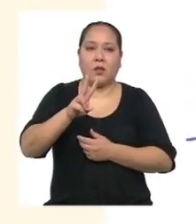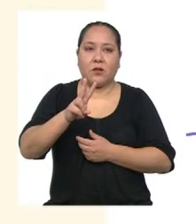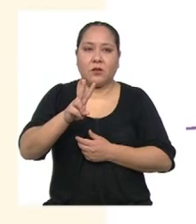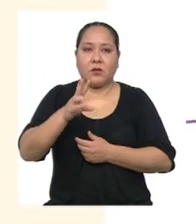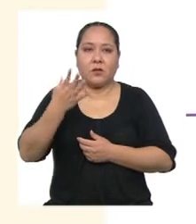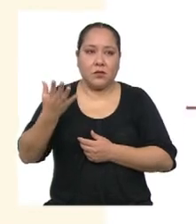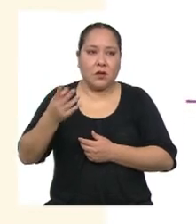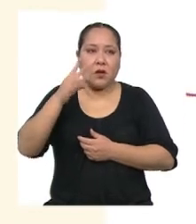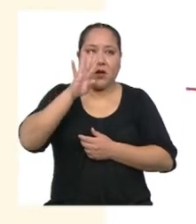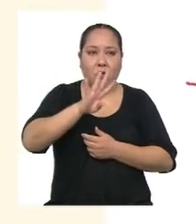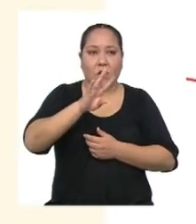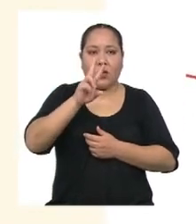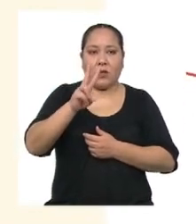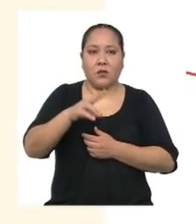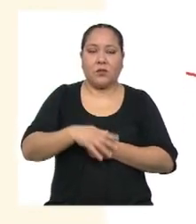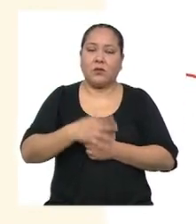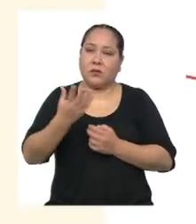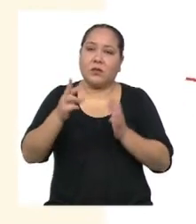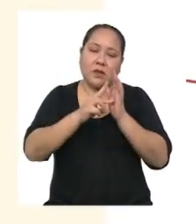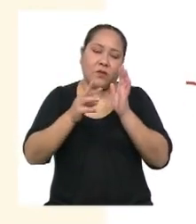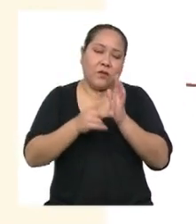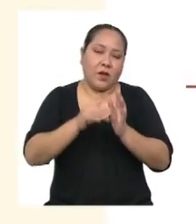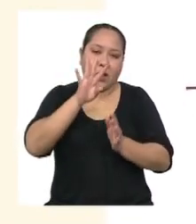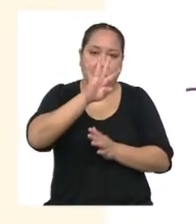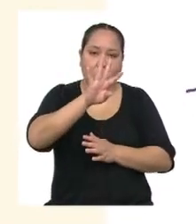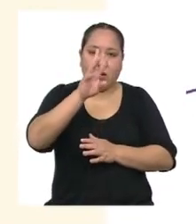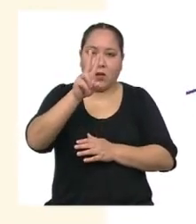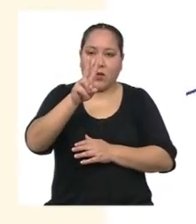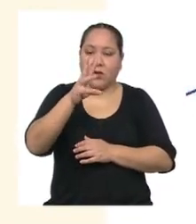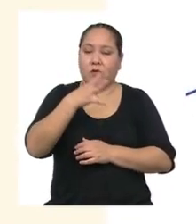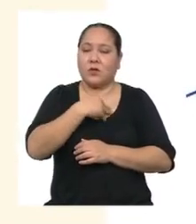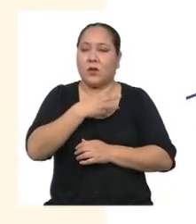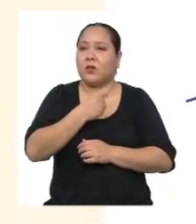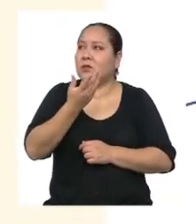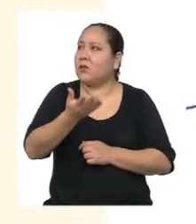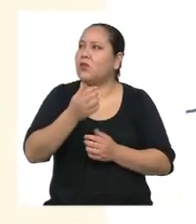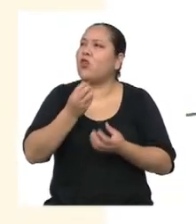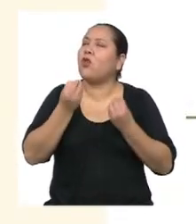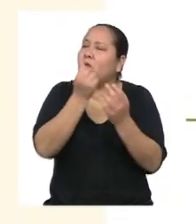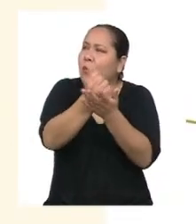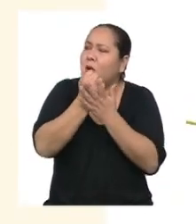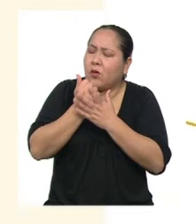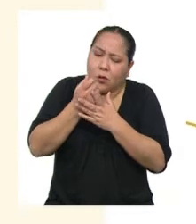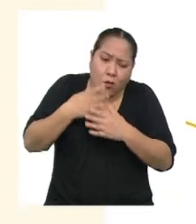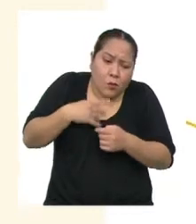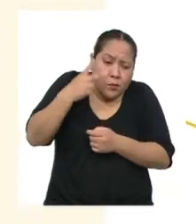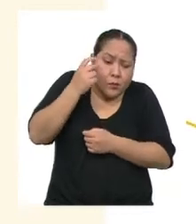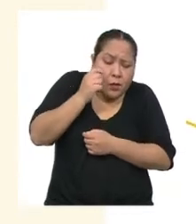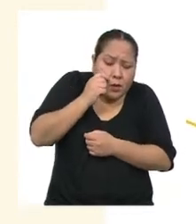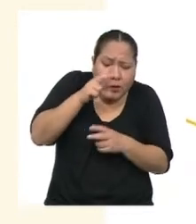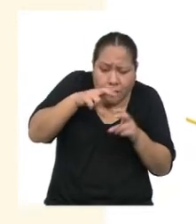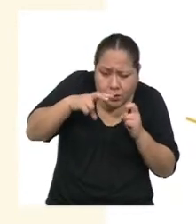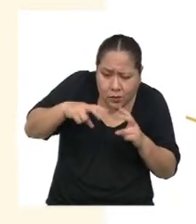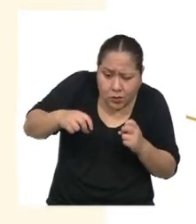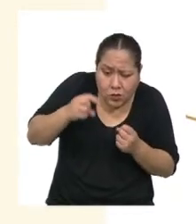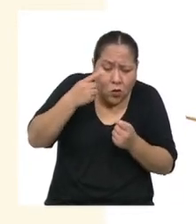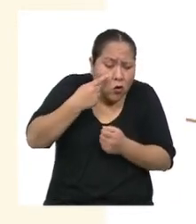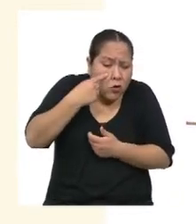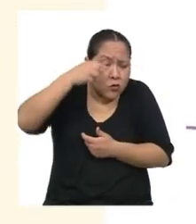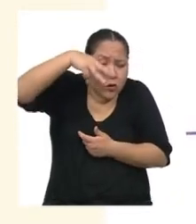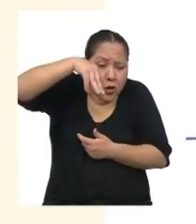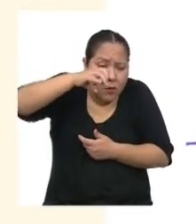42, es decir, 42 años. ¿Y cómo aporta a mi investigación conocer la mediana de la variable